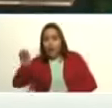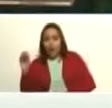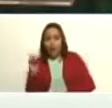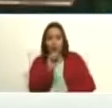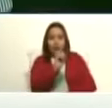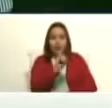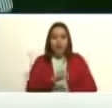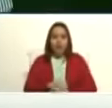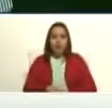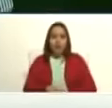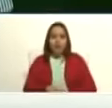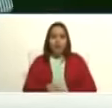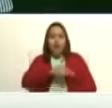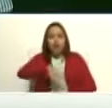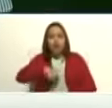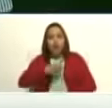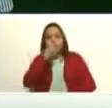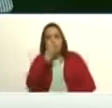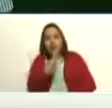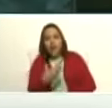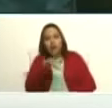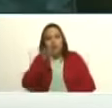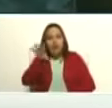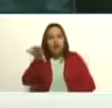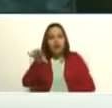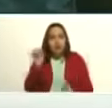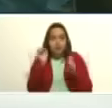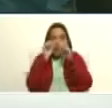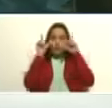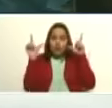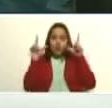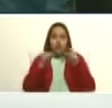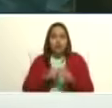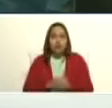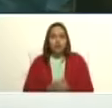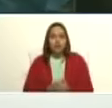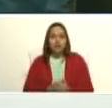oeste de nuestra amada patria. Impresionante.